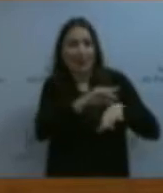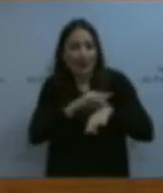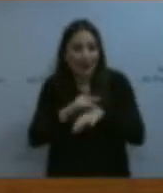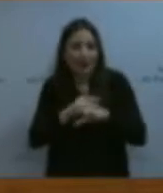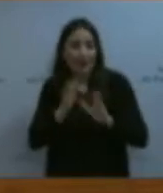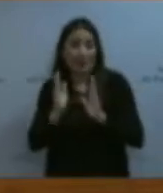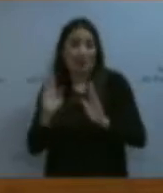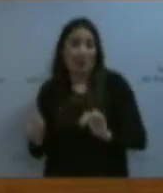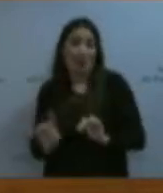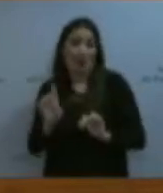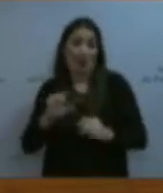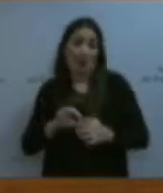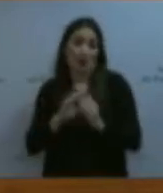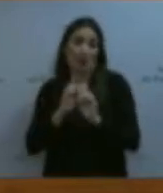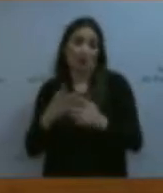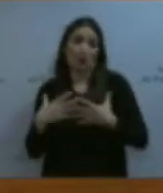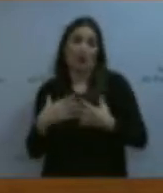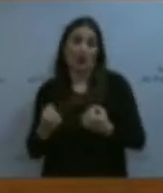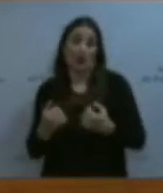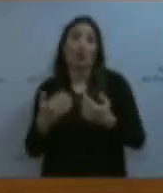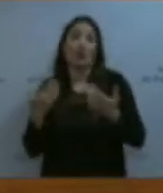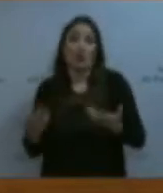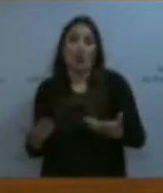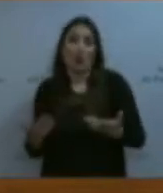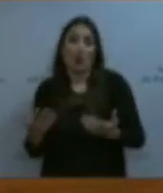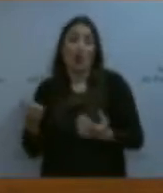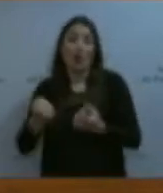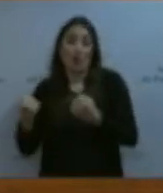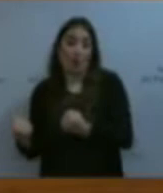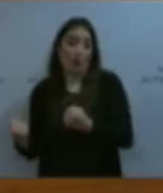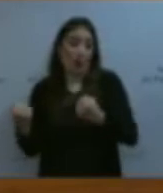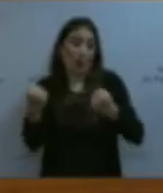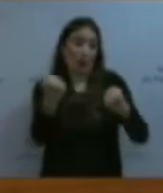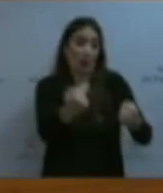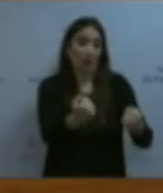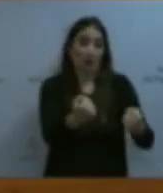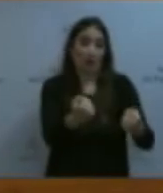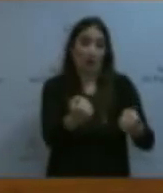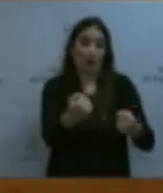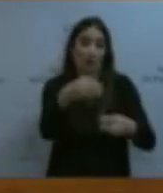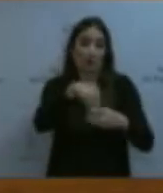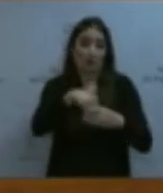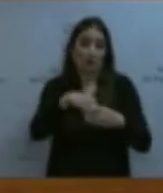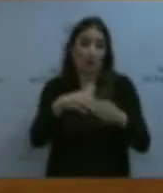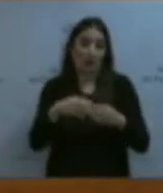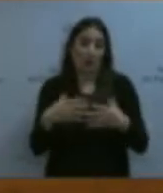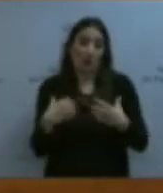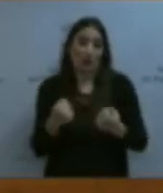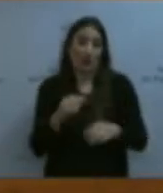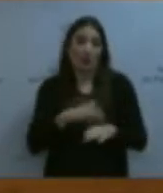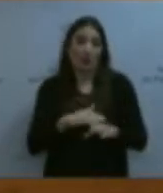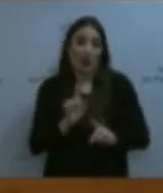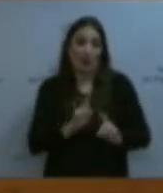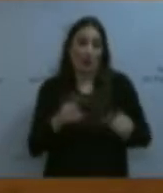en transporte sanitario, que es la salida del vehículo con el equipo sanitario para abordar el problema en un primer momento. Esto